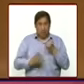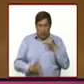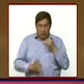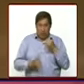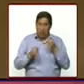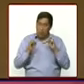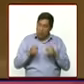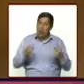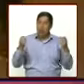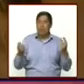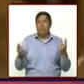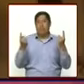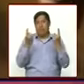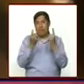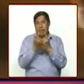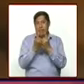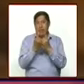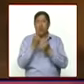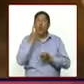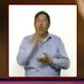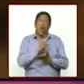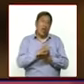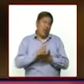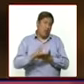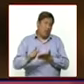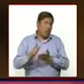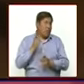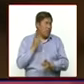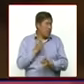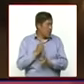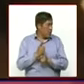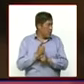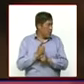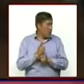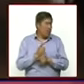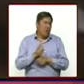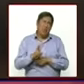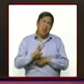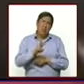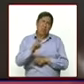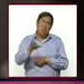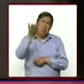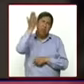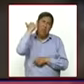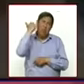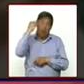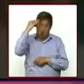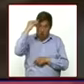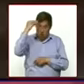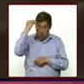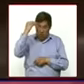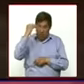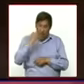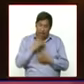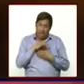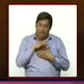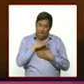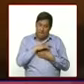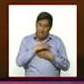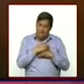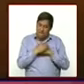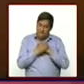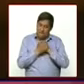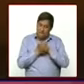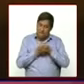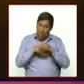puedan reencontrar después de una semana, porque justamente el viernes anterior fue de que este hombre, aprovechando la